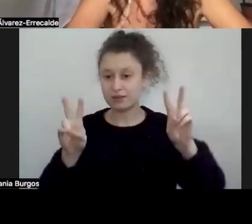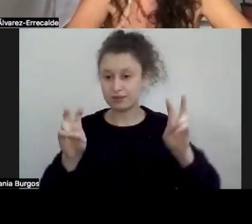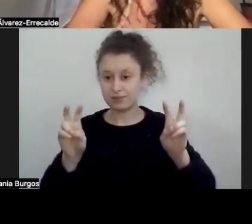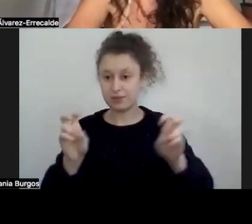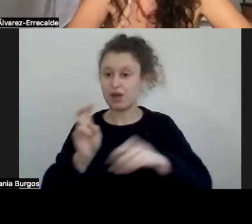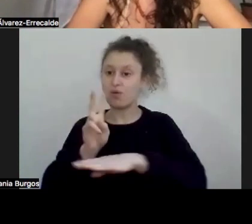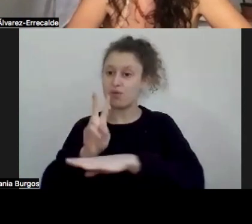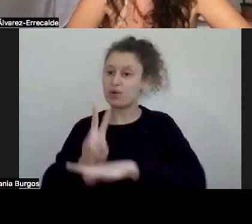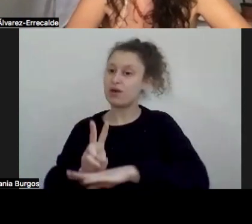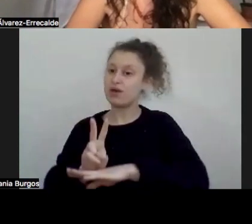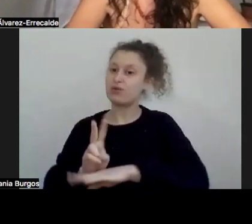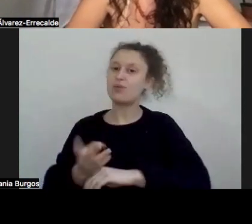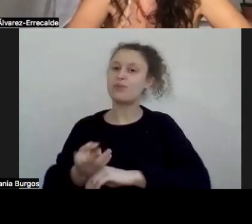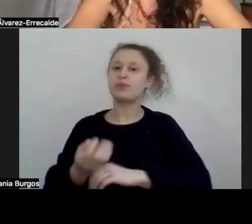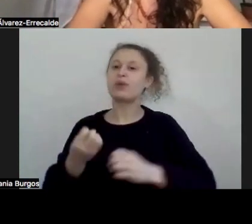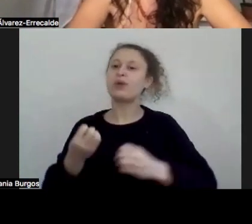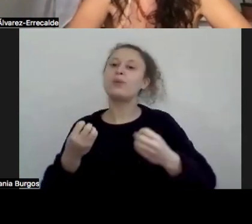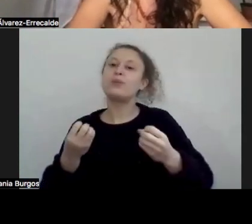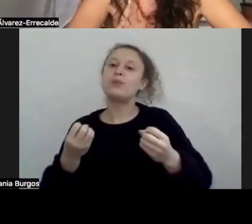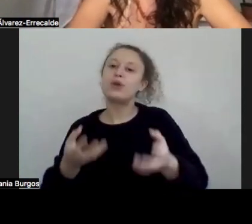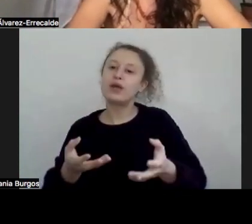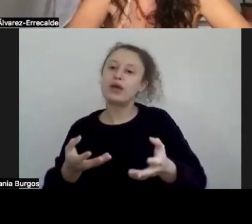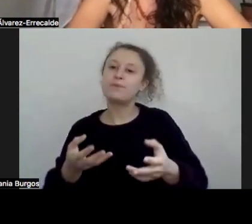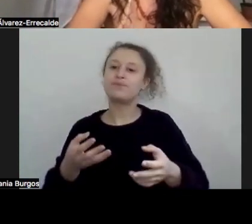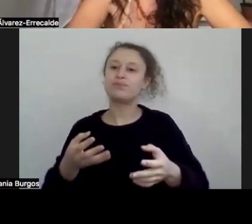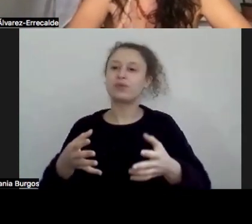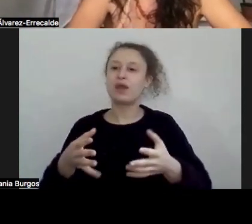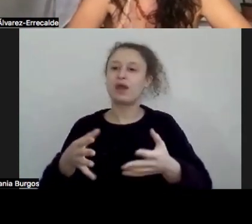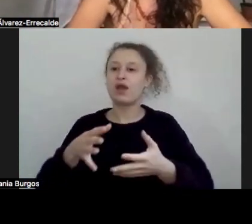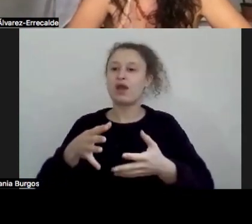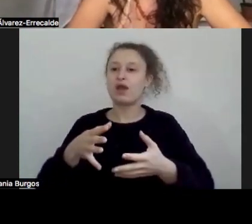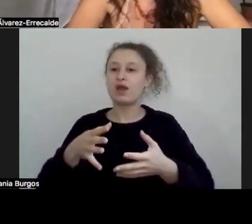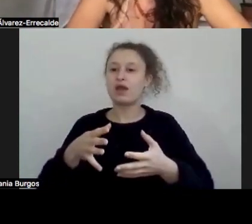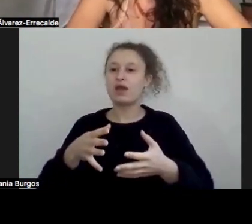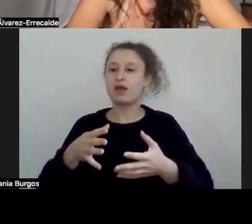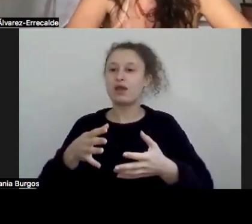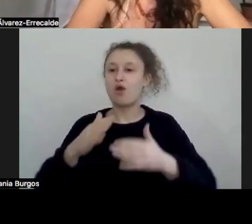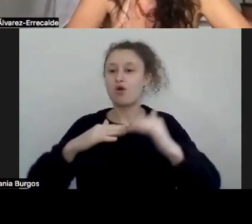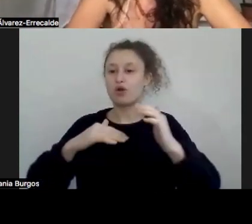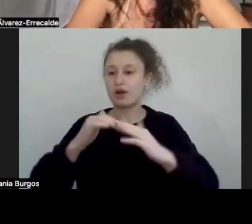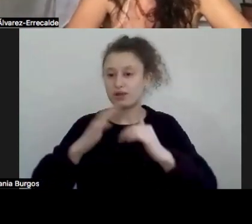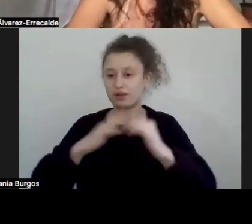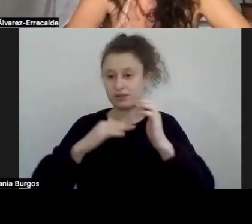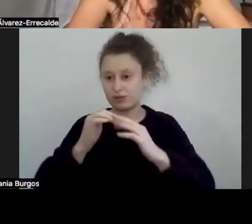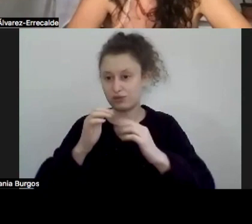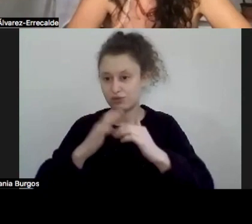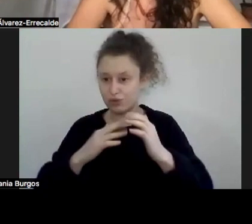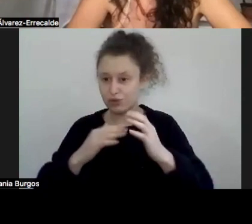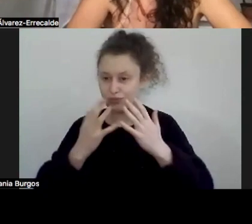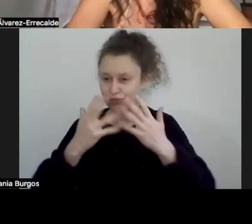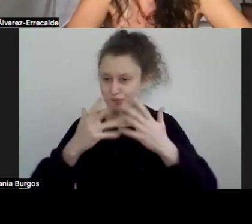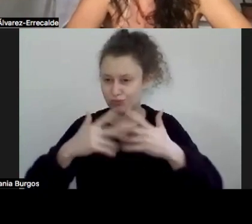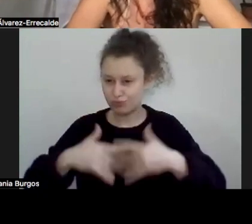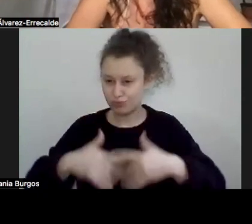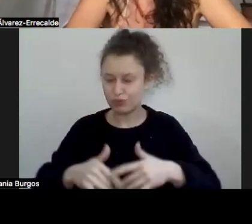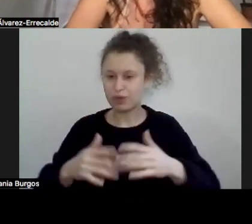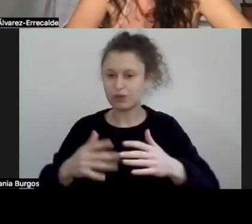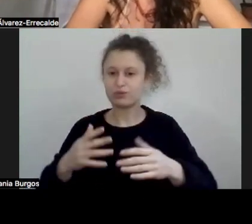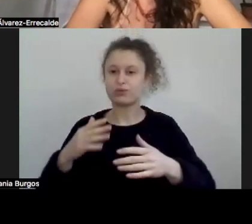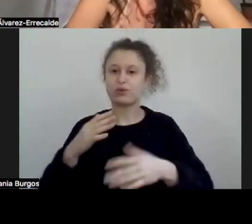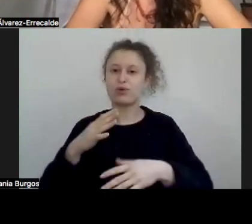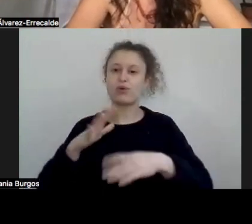ruta que planteaba la Organización Internacional del Trabajo en relación a la igualdad, en donde